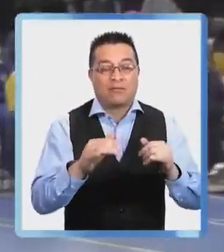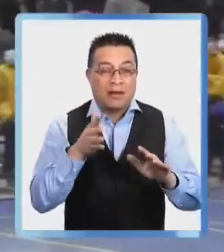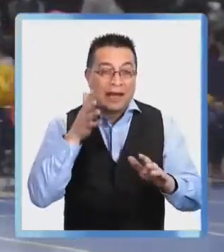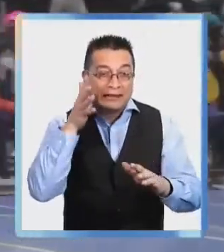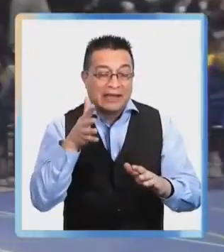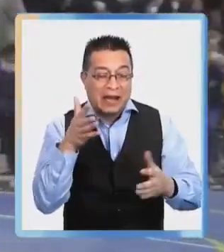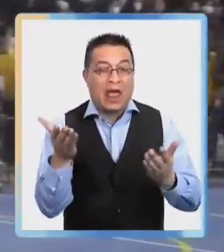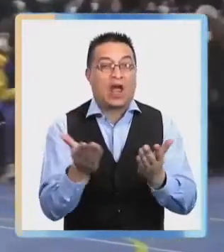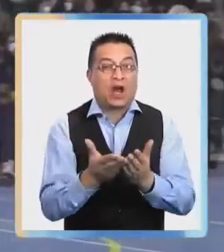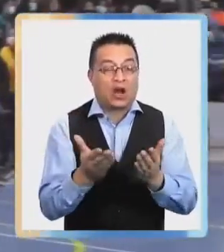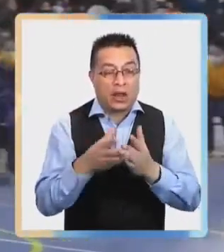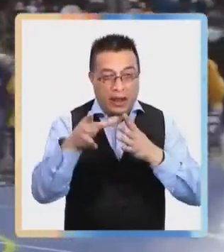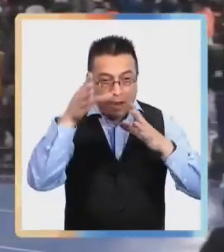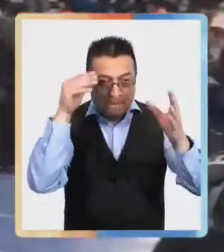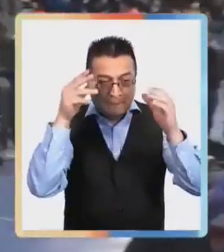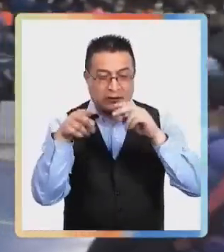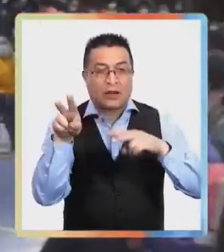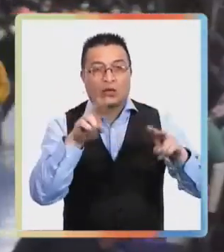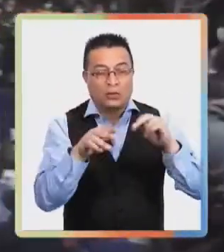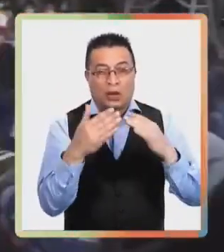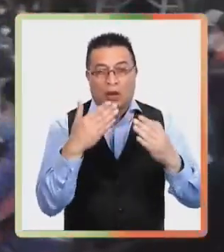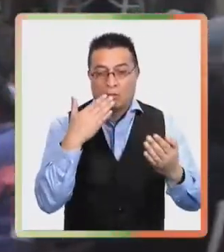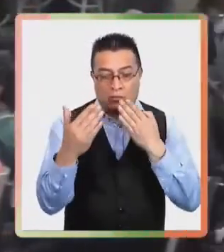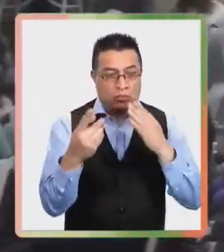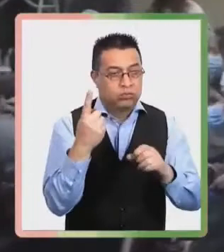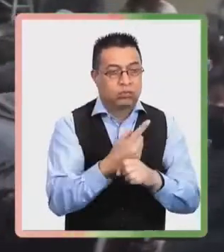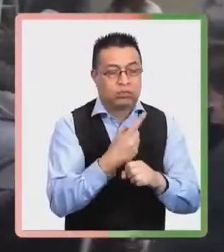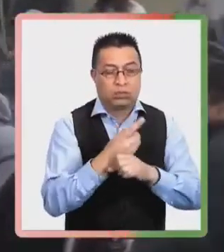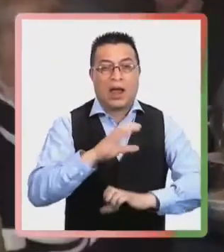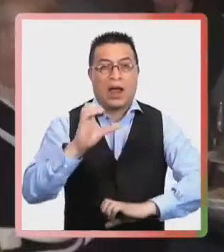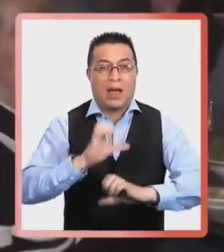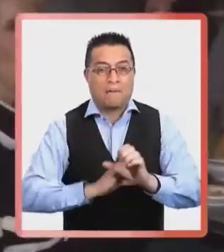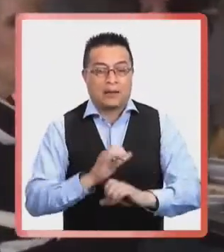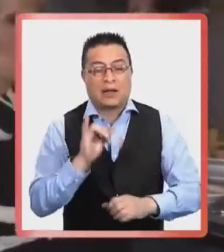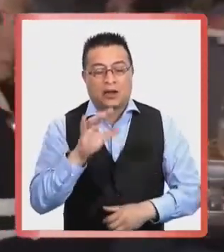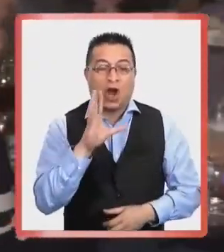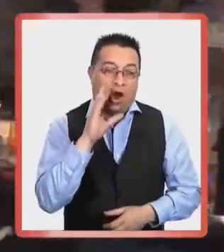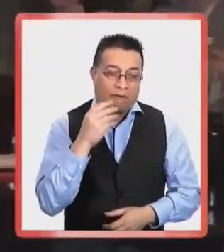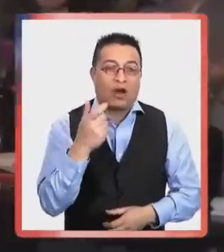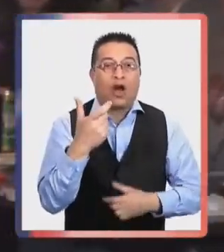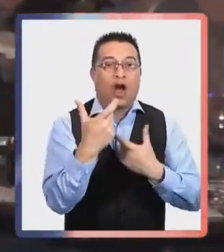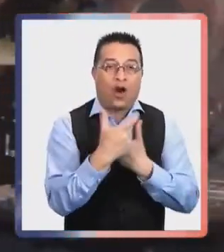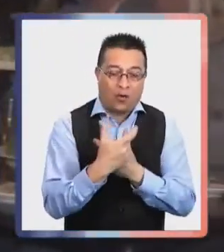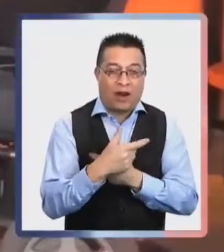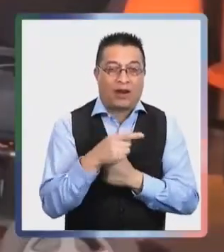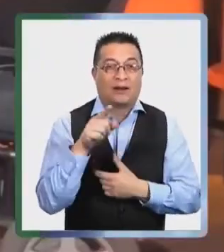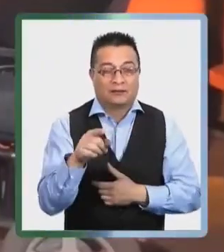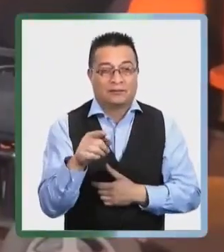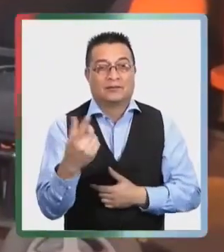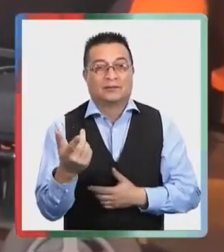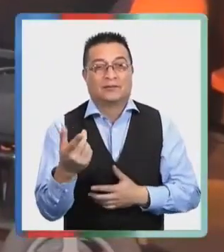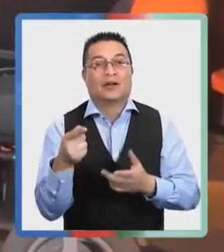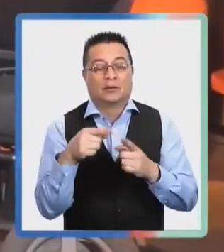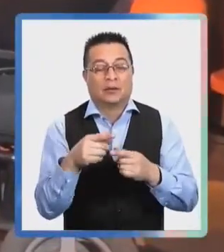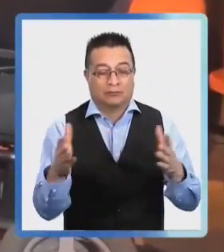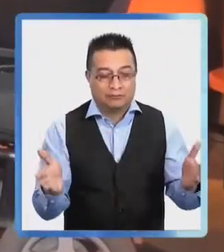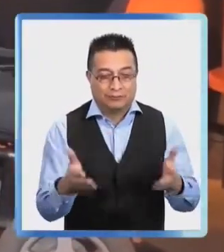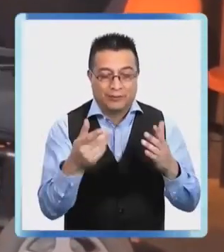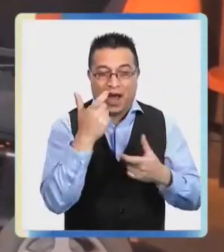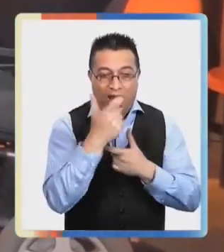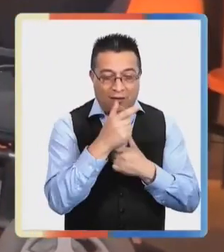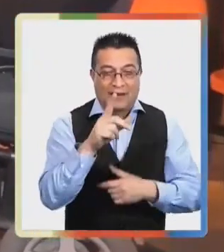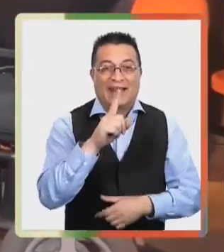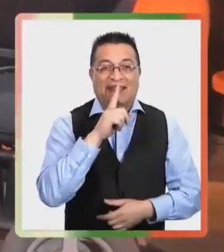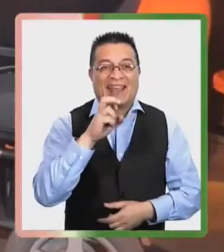formas. Charlas en los colegios, experiencias turísticas, conversatorios en las empresas y por supuesto el humor. En el bar Black Forest se dio vida